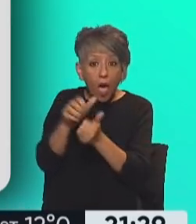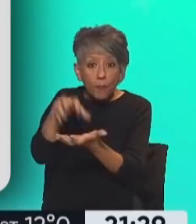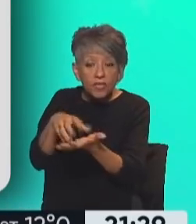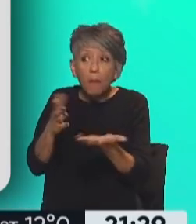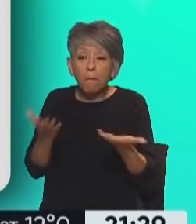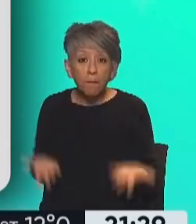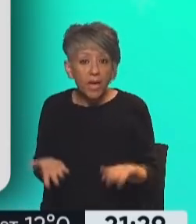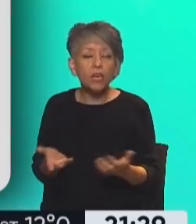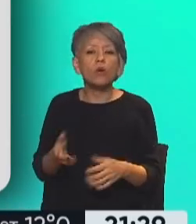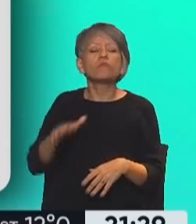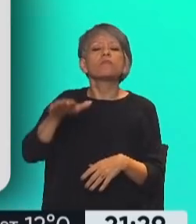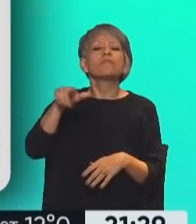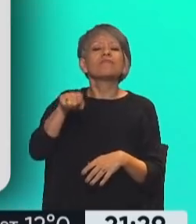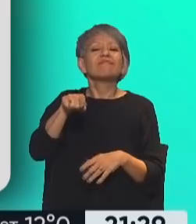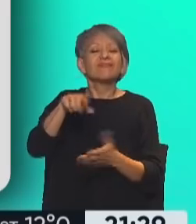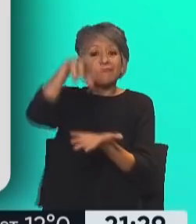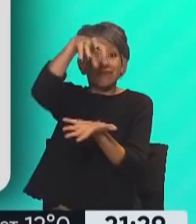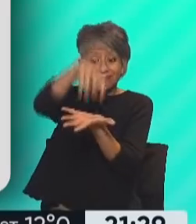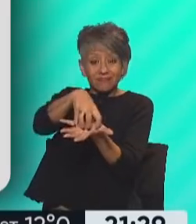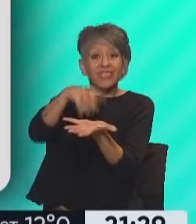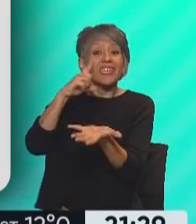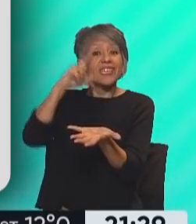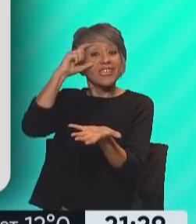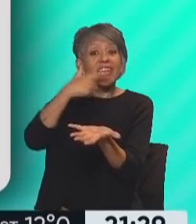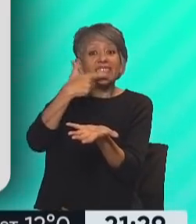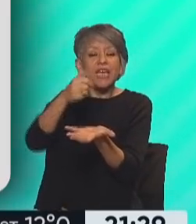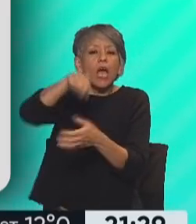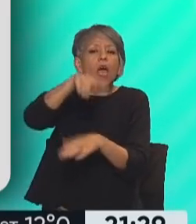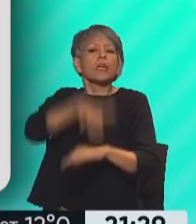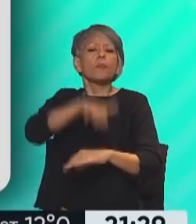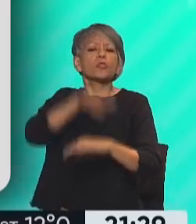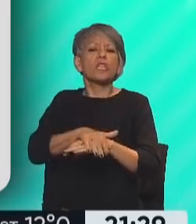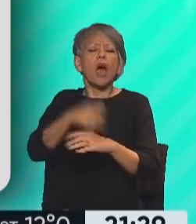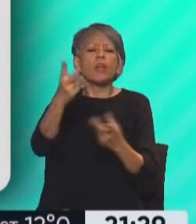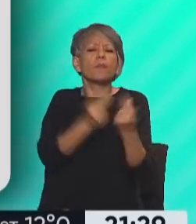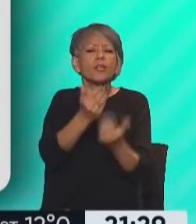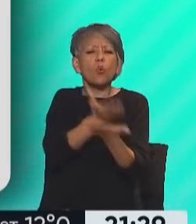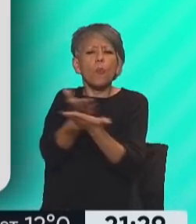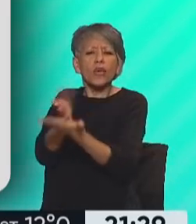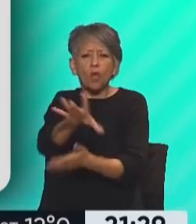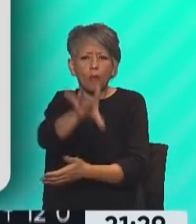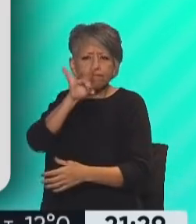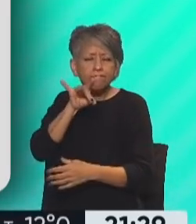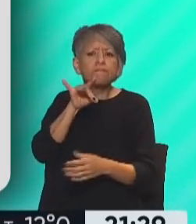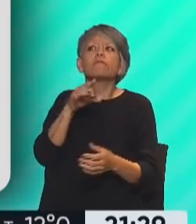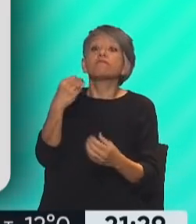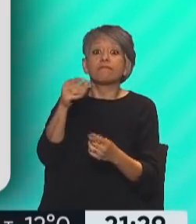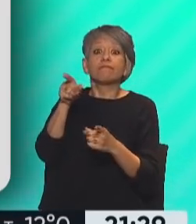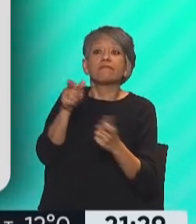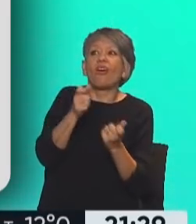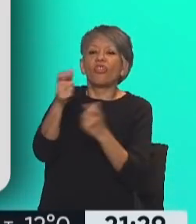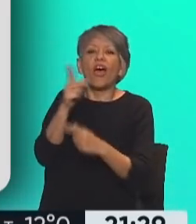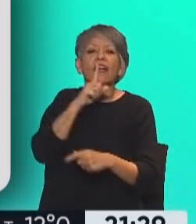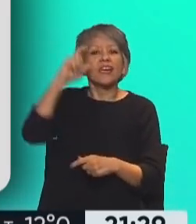Energética Argentina, IASA, es el responsable de cerrar los negocios, cerrar la licitación con Techint, y hoy en día ese